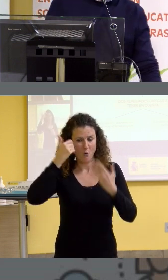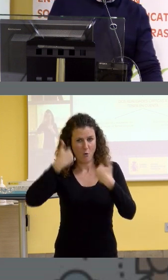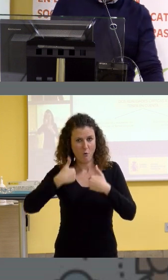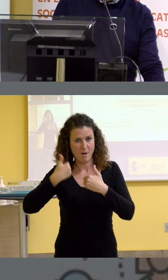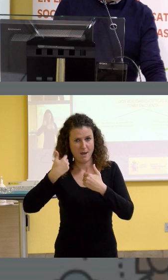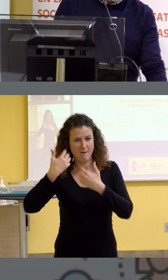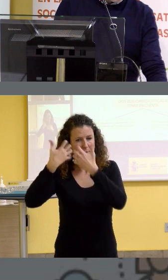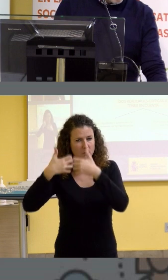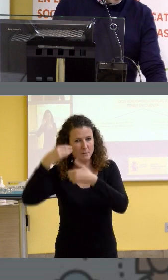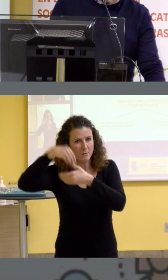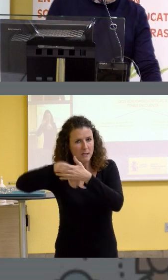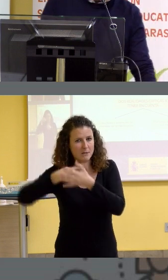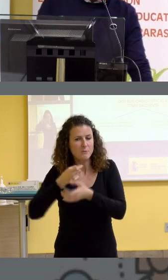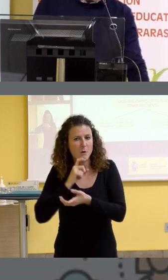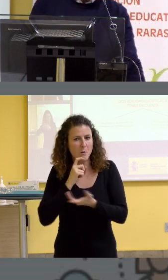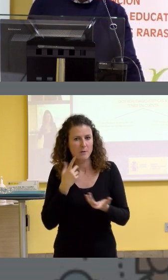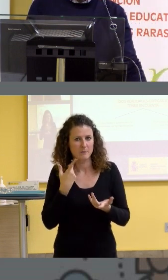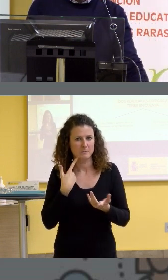esta.